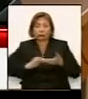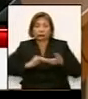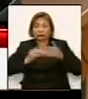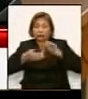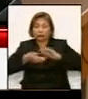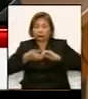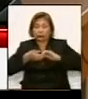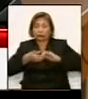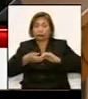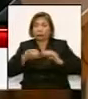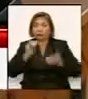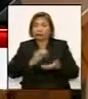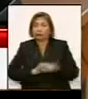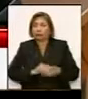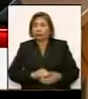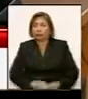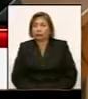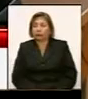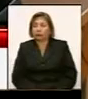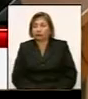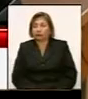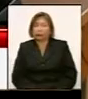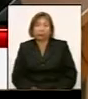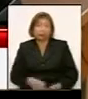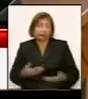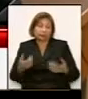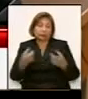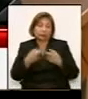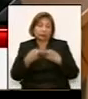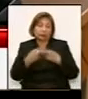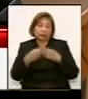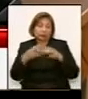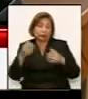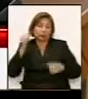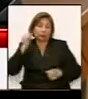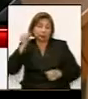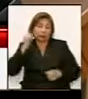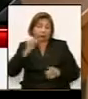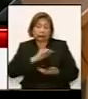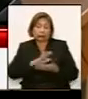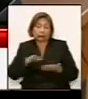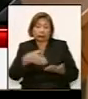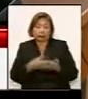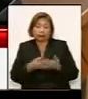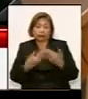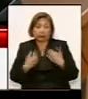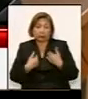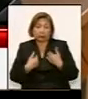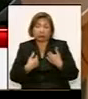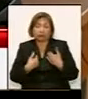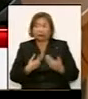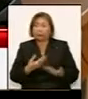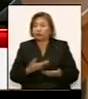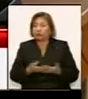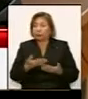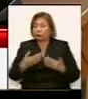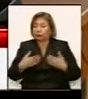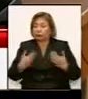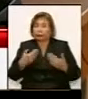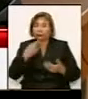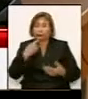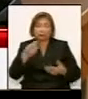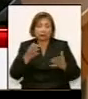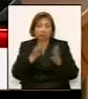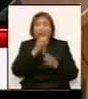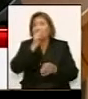eje cívico más que esto expresa libremente en internet porque es un derecho que todos y todos tenemos encontramos también que pueden ser periodistas